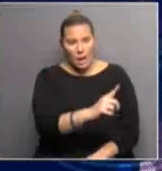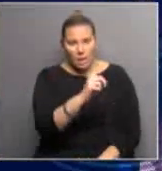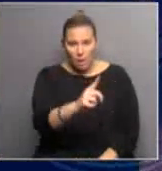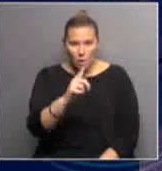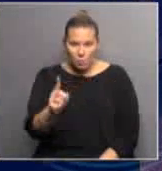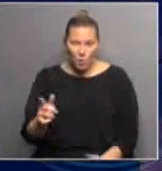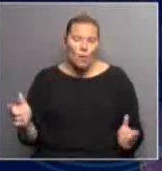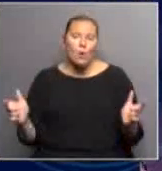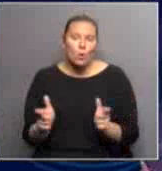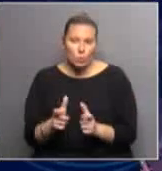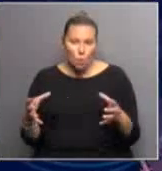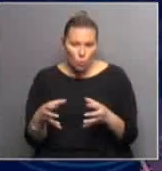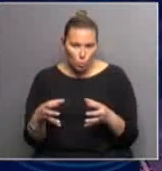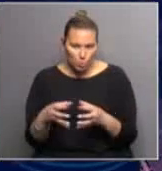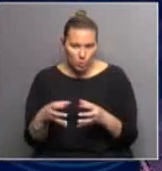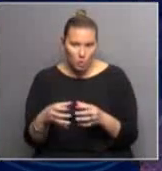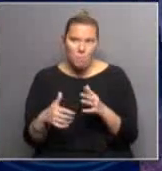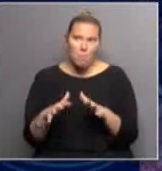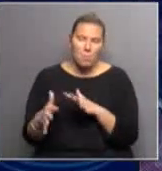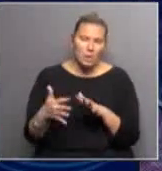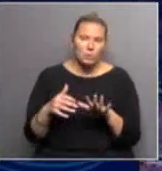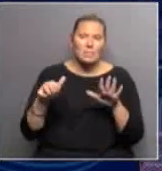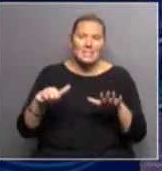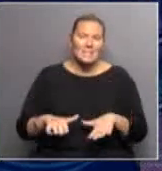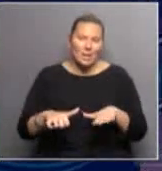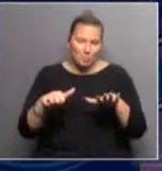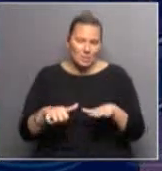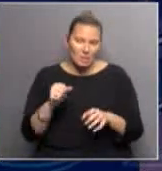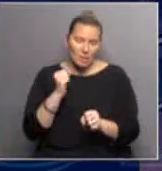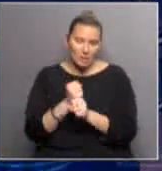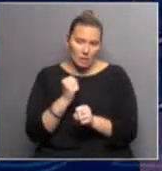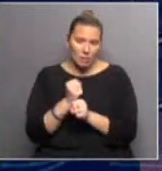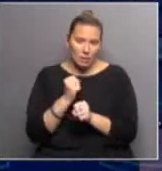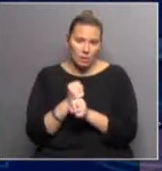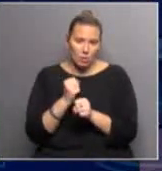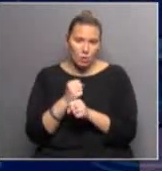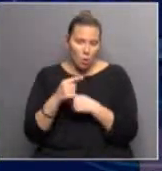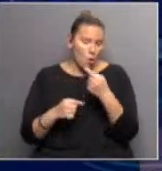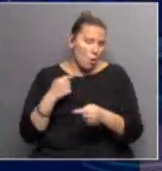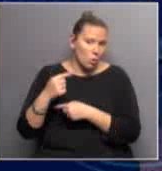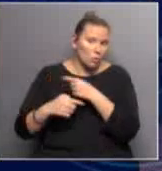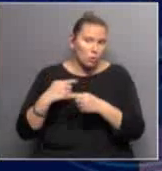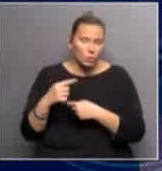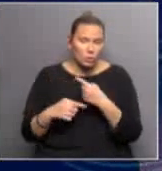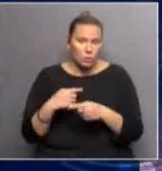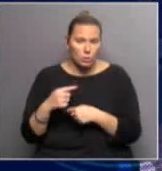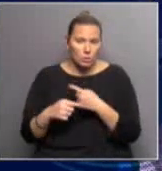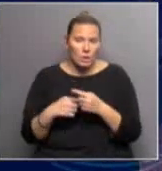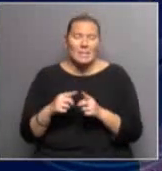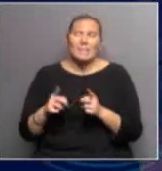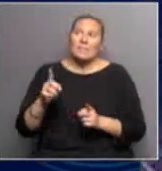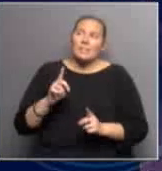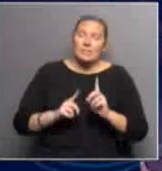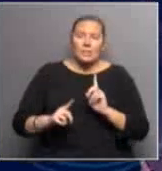nivel grupal, que son aproximadamente 6 meses de trabajo consecutivo, a